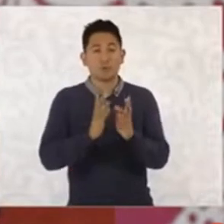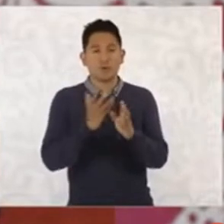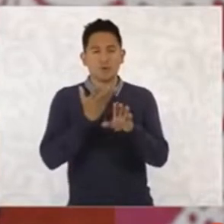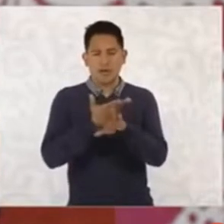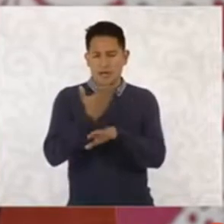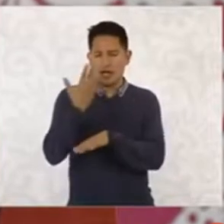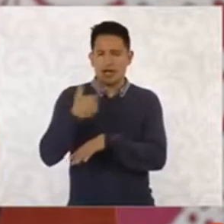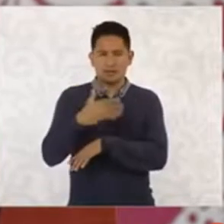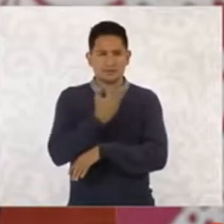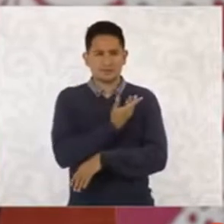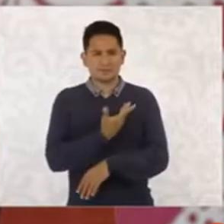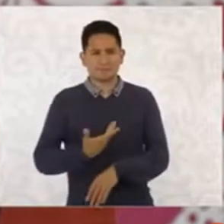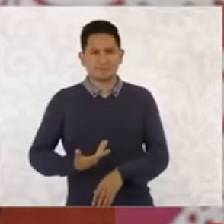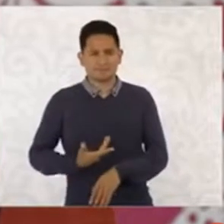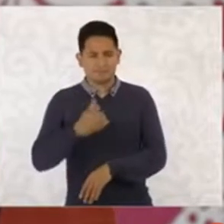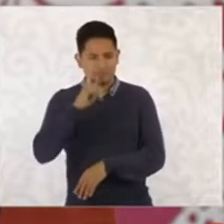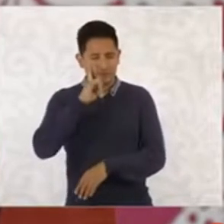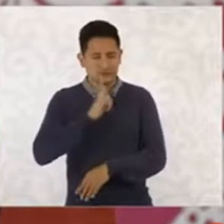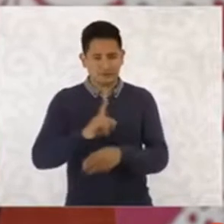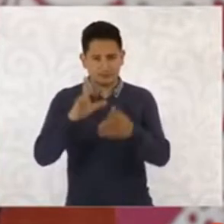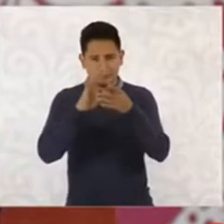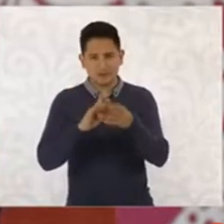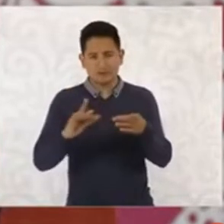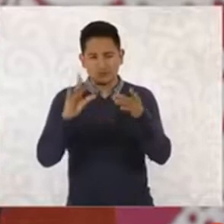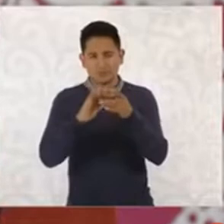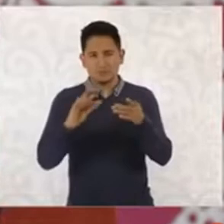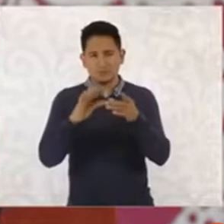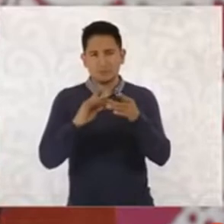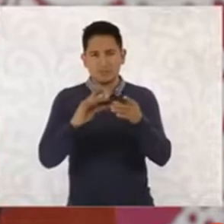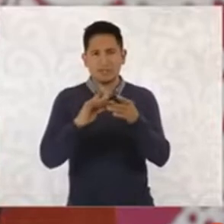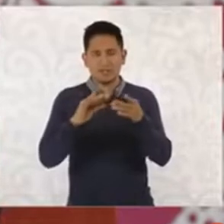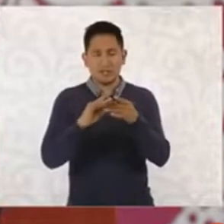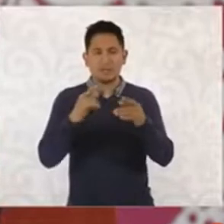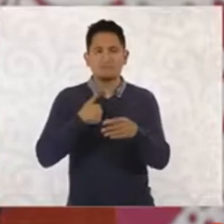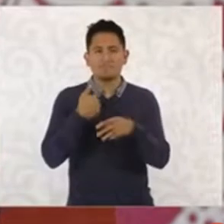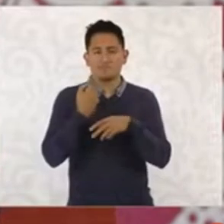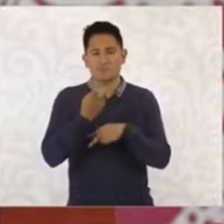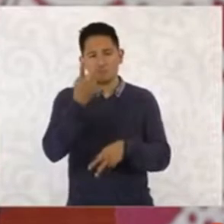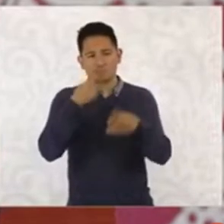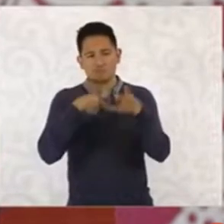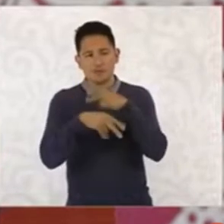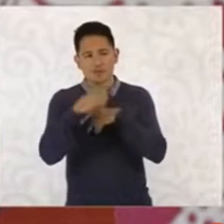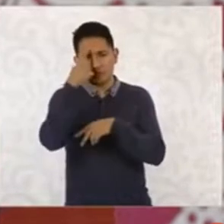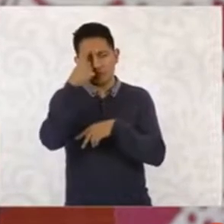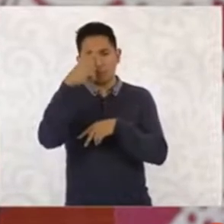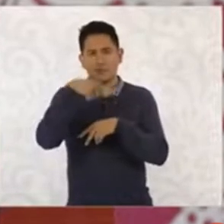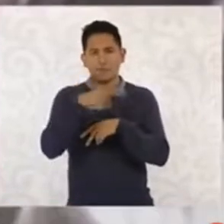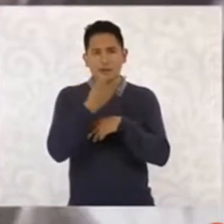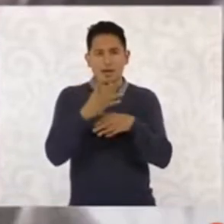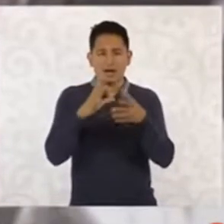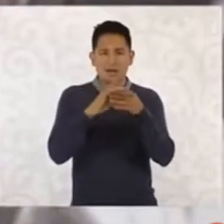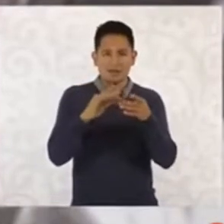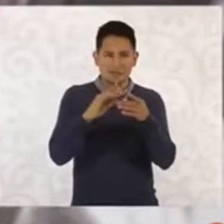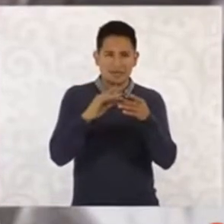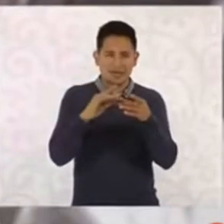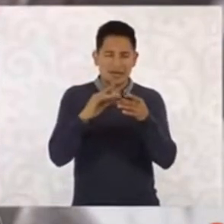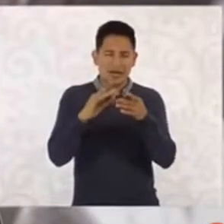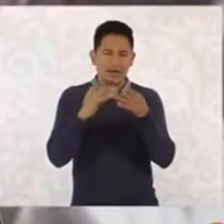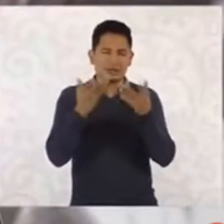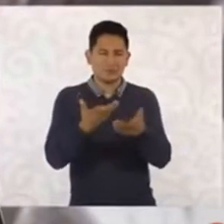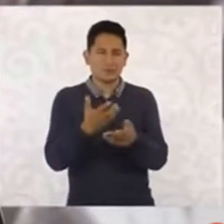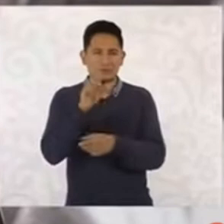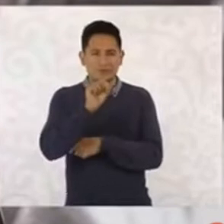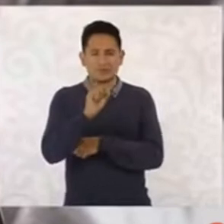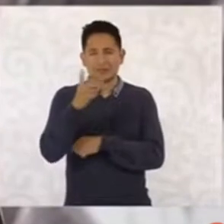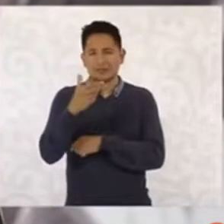presidenta, hoy estamos aquí por parte de la Procuraduría Fiscal, la Secretaría de Hacienda y Crédito Público,